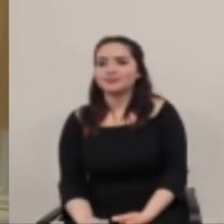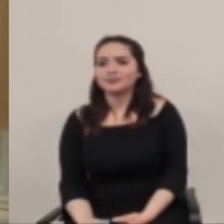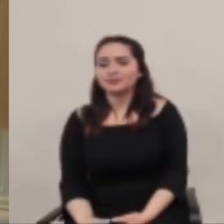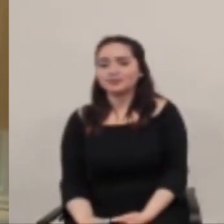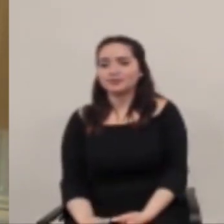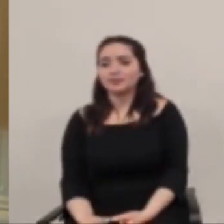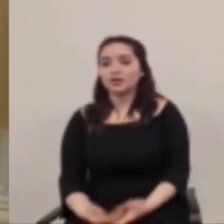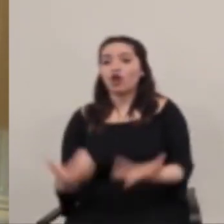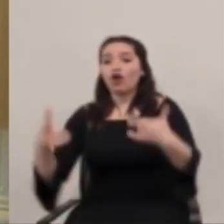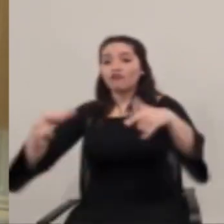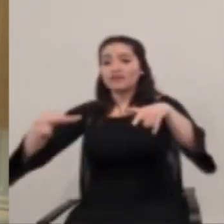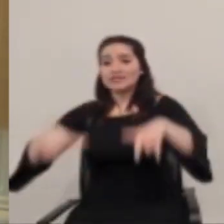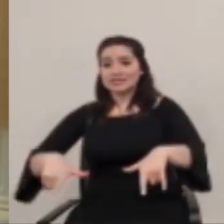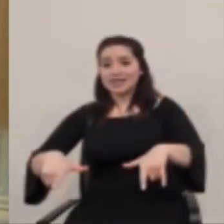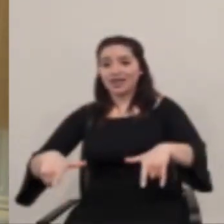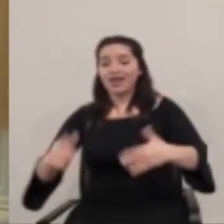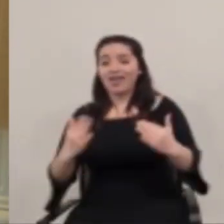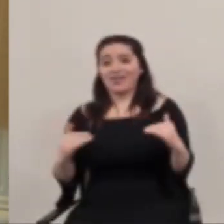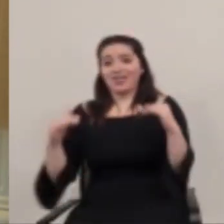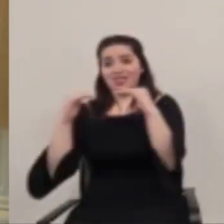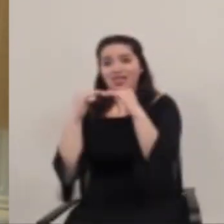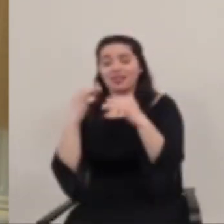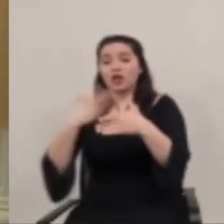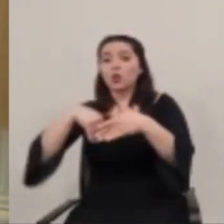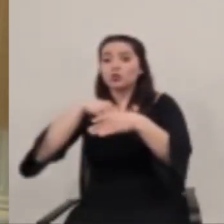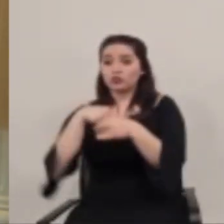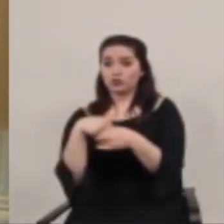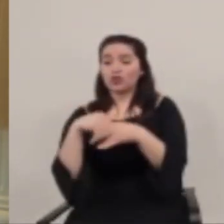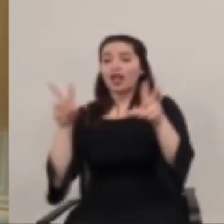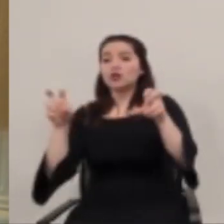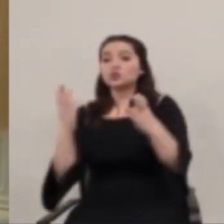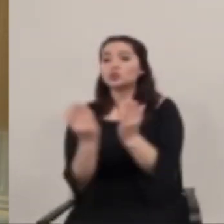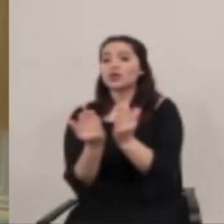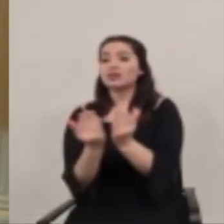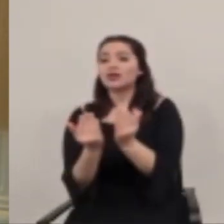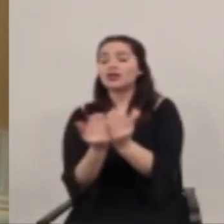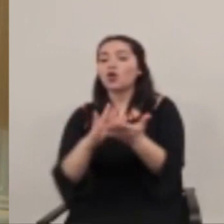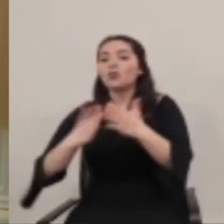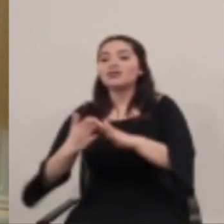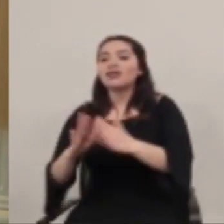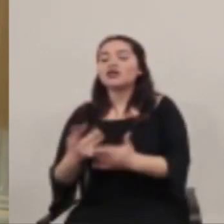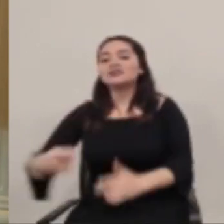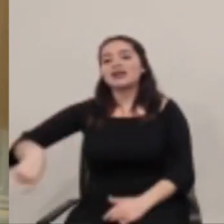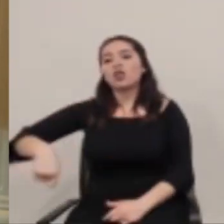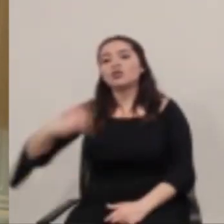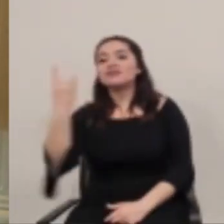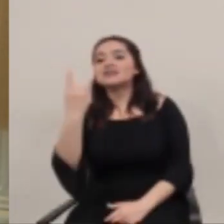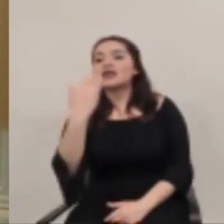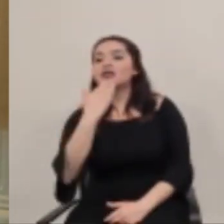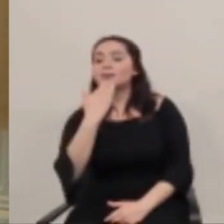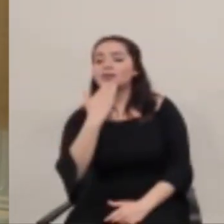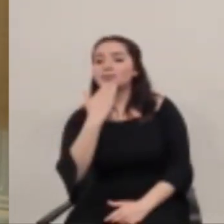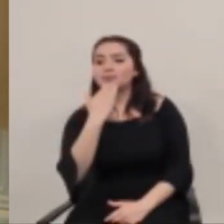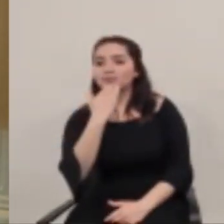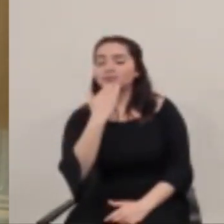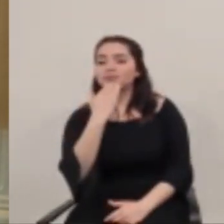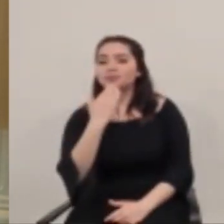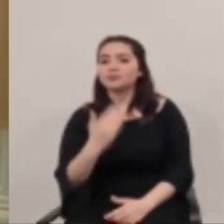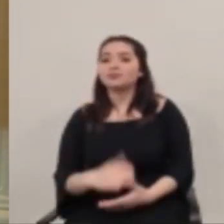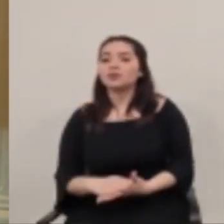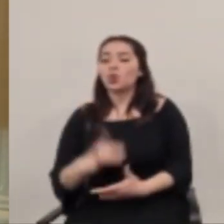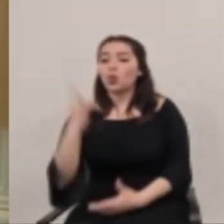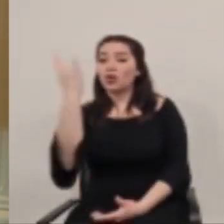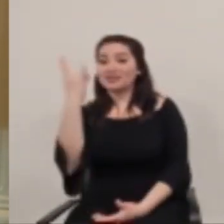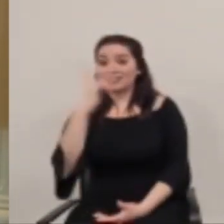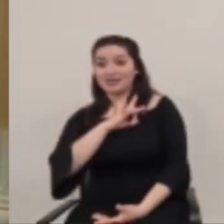La Oficina de Equidad e Inclusión de la Vicerrectoría de Asuntos Estudiantiles y Comunitarios, el Senado Universitario de la